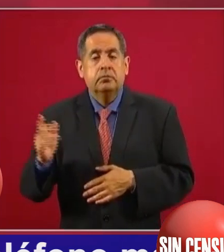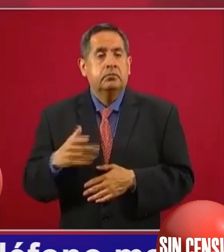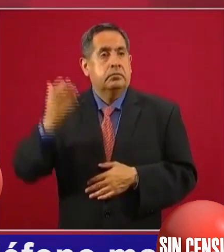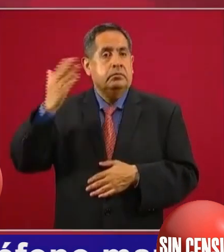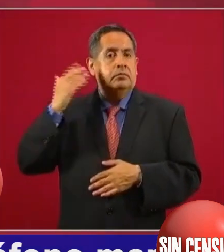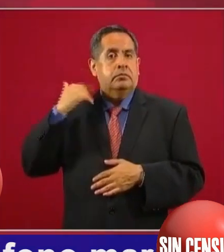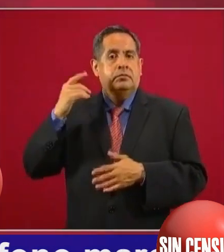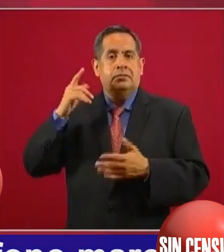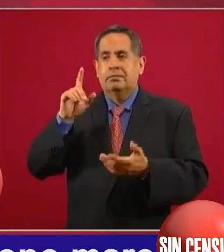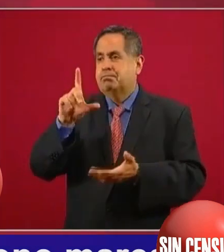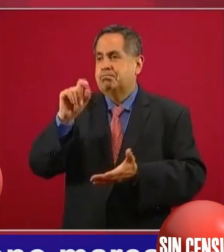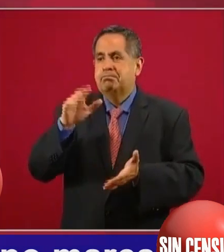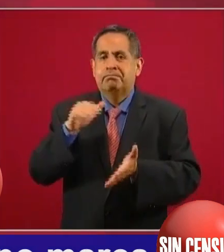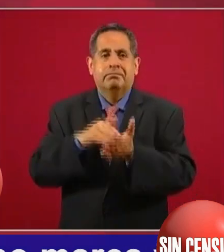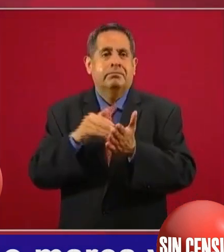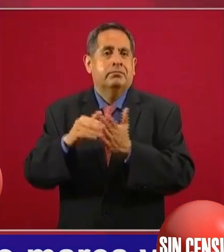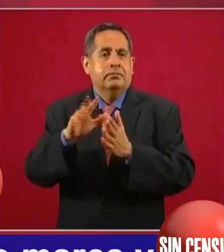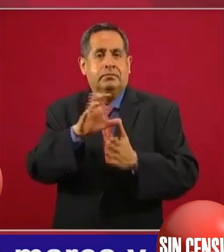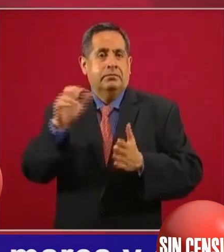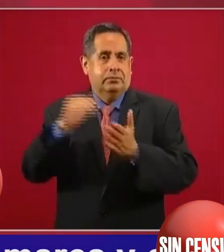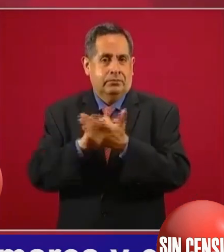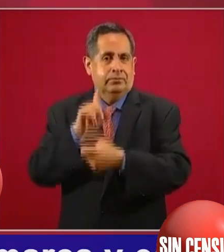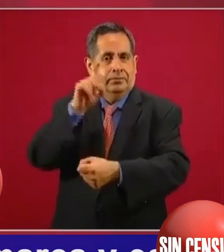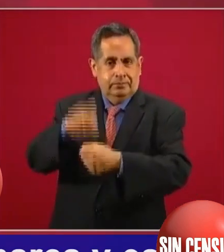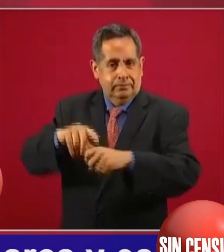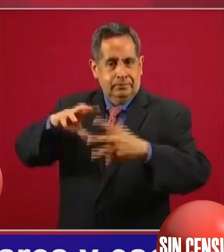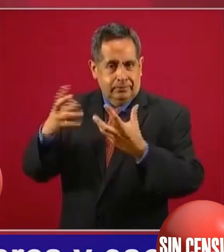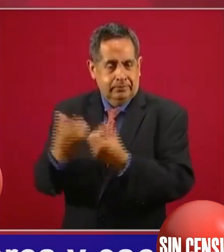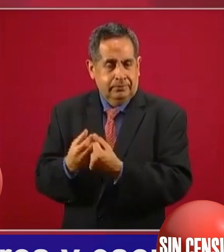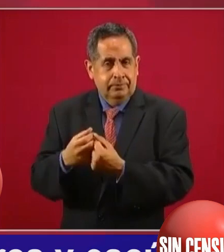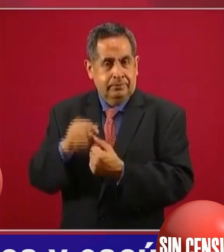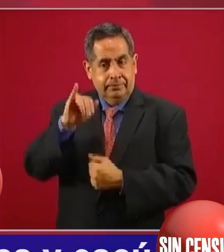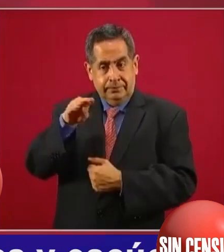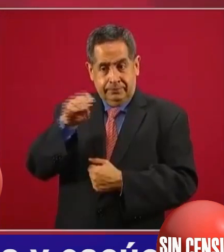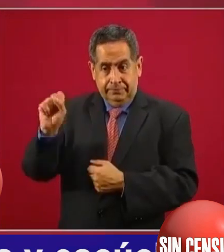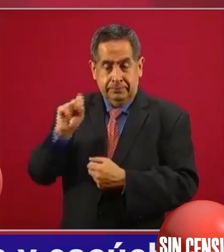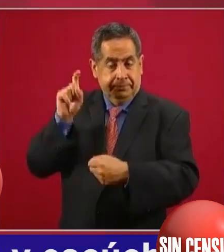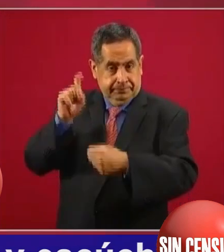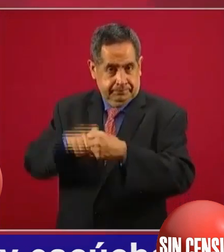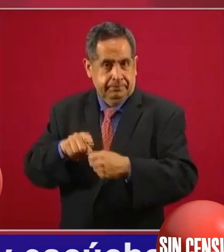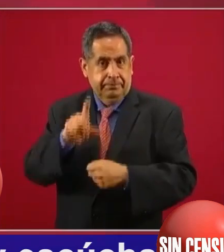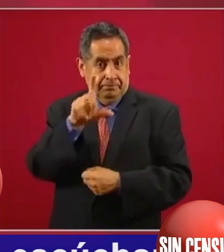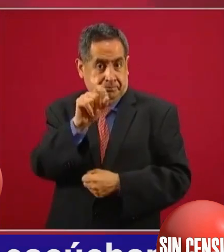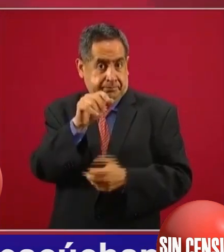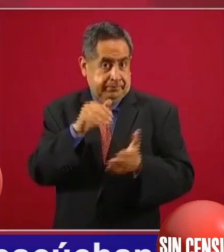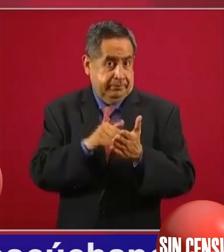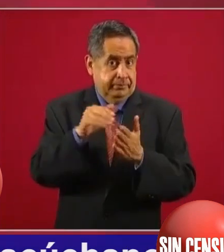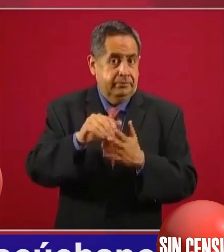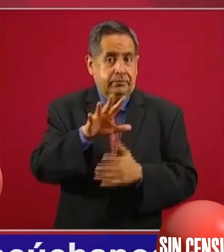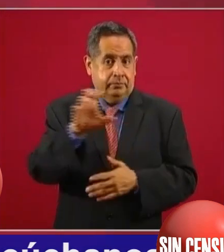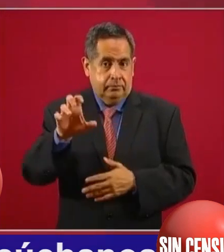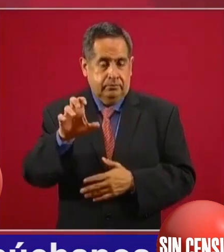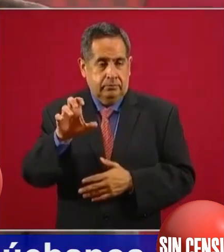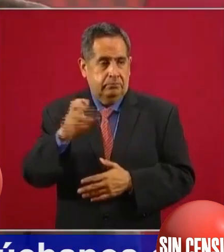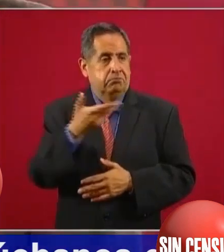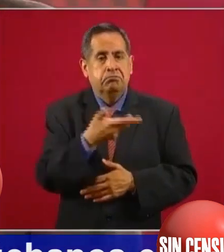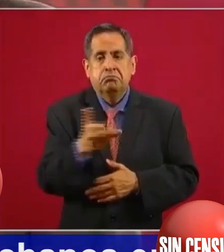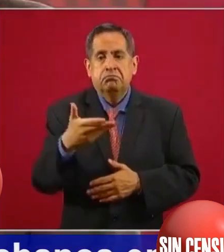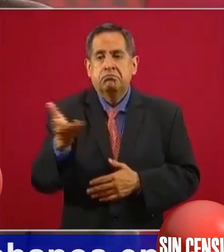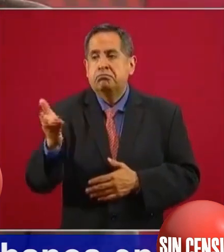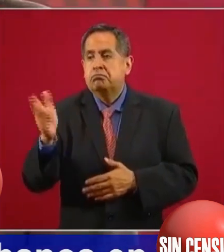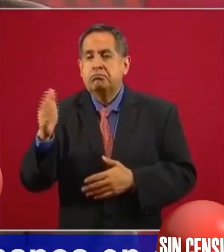20.500.000 trabajadores inscritos en el Seguro Social, 20.500.000, y llegamos a